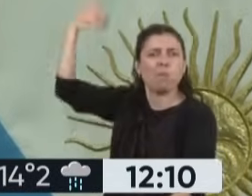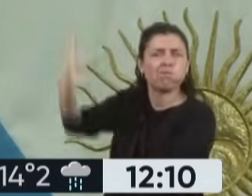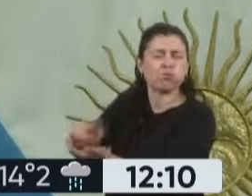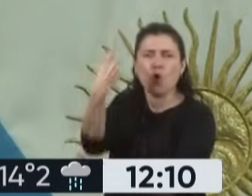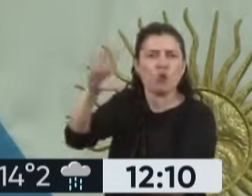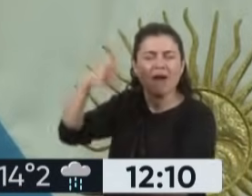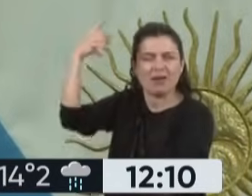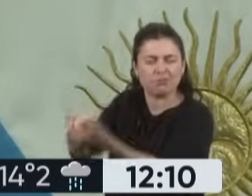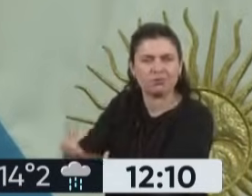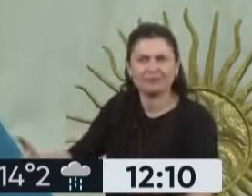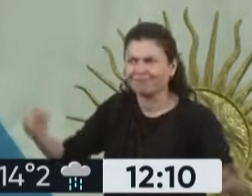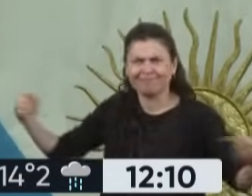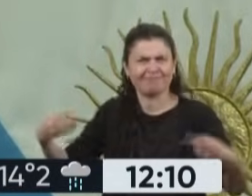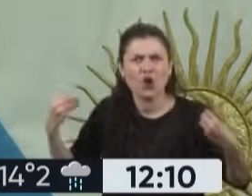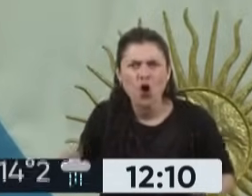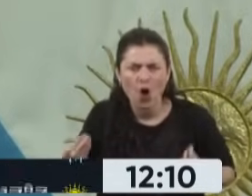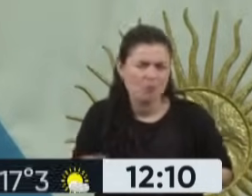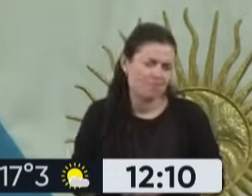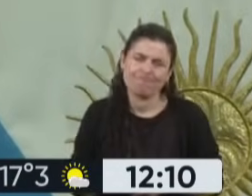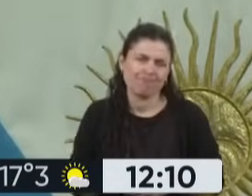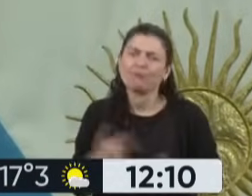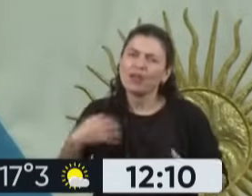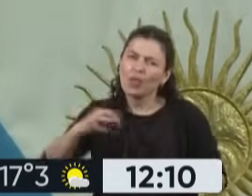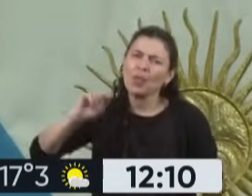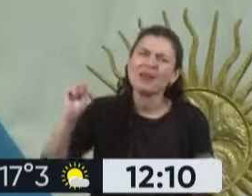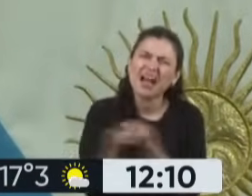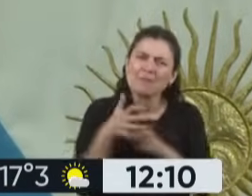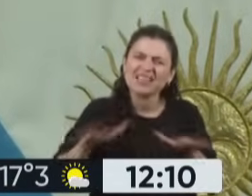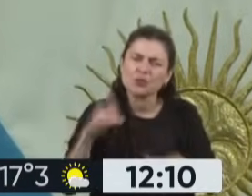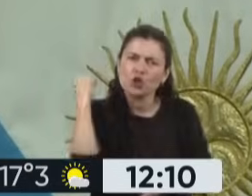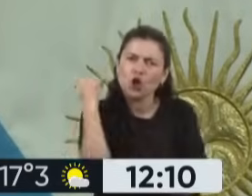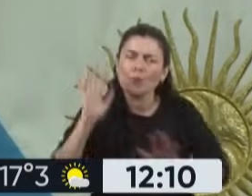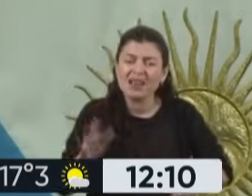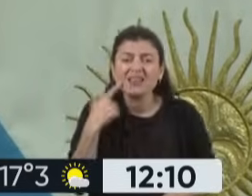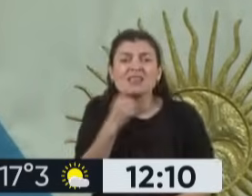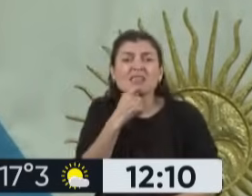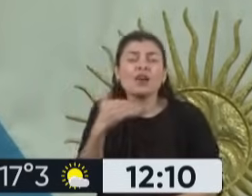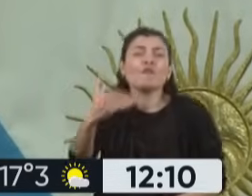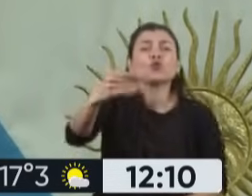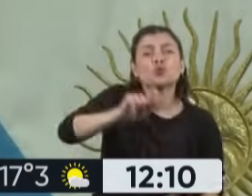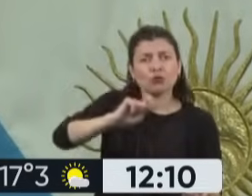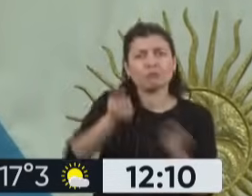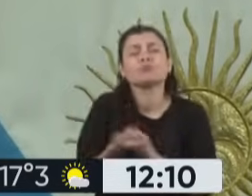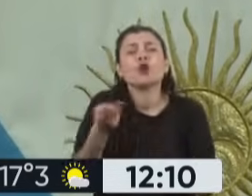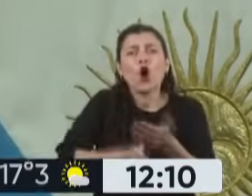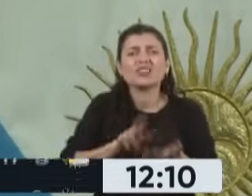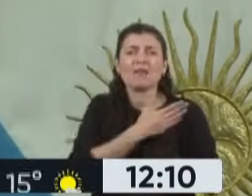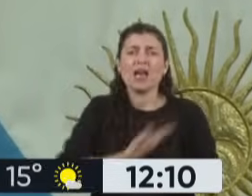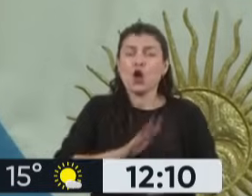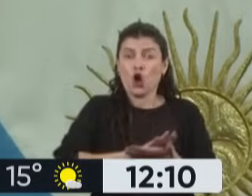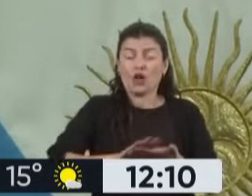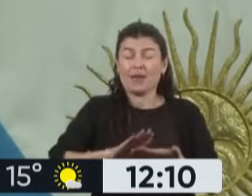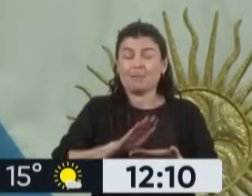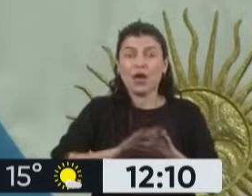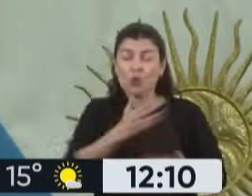blindar a los ahorristas argentinos de acá al futuro, ante posibles cambios de gobierno y en determinados cambios de fondo en los regímenes penal y